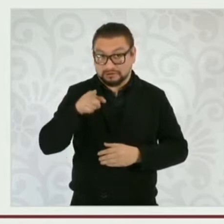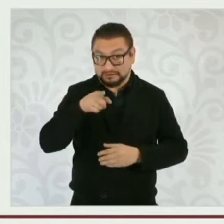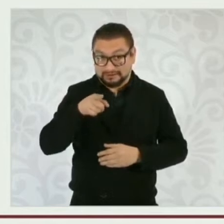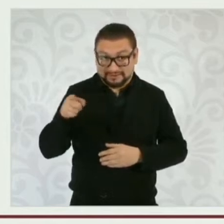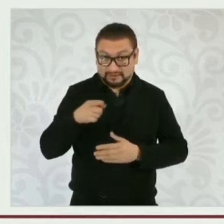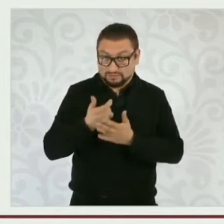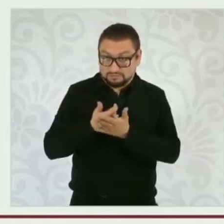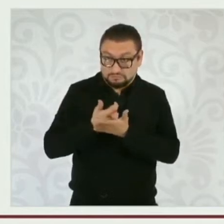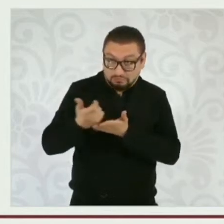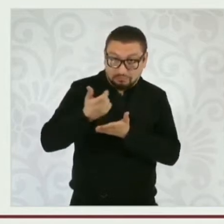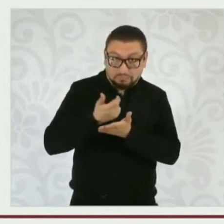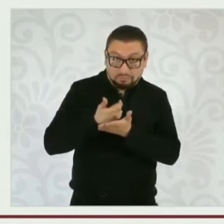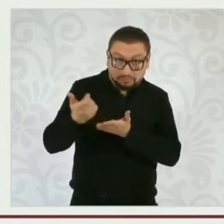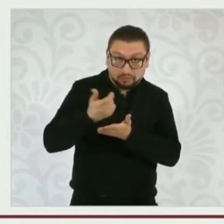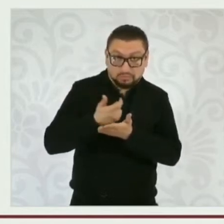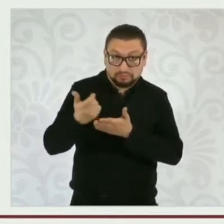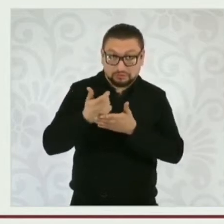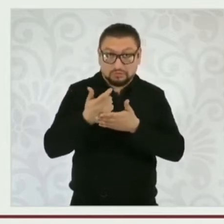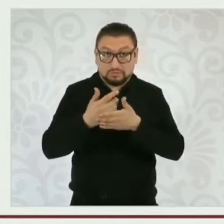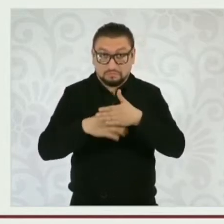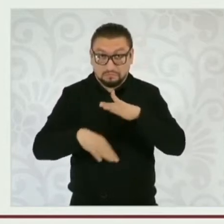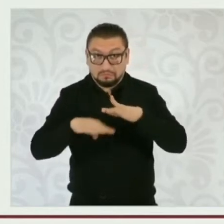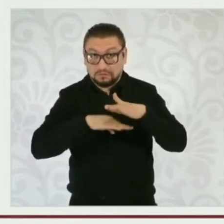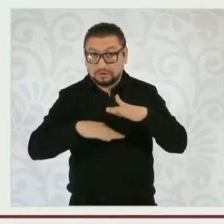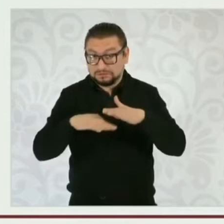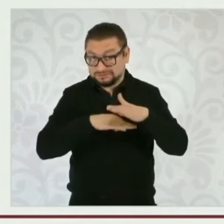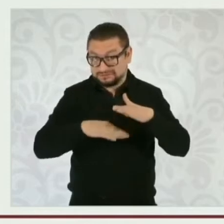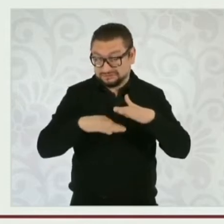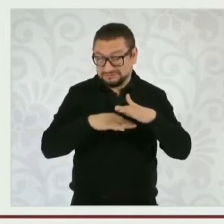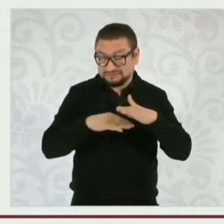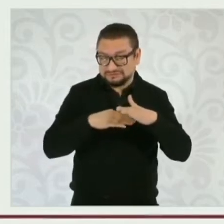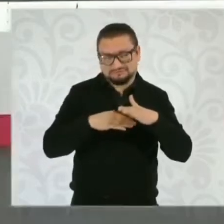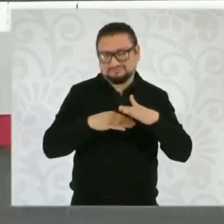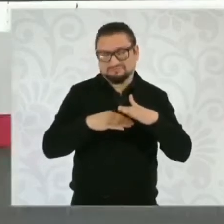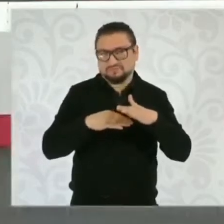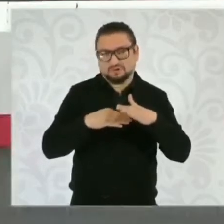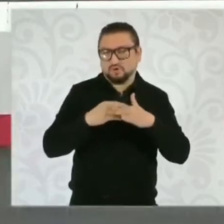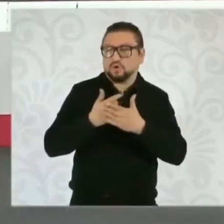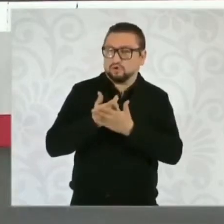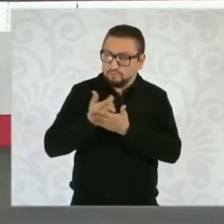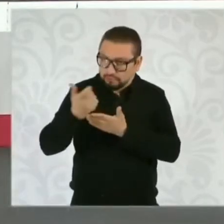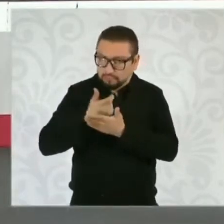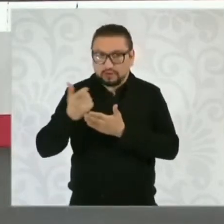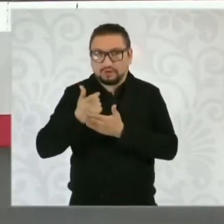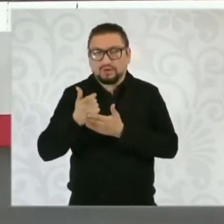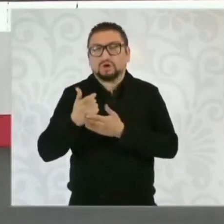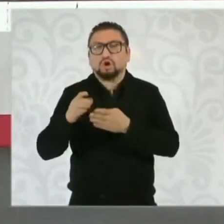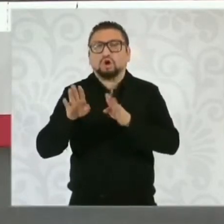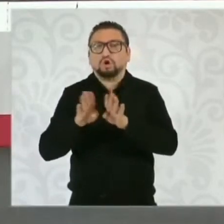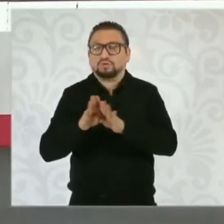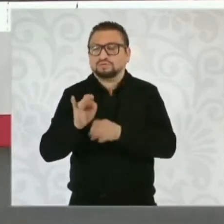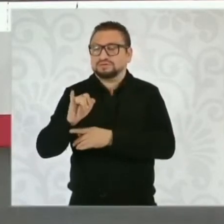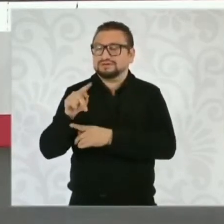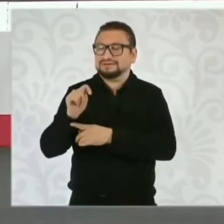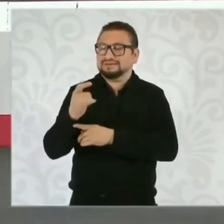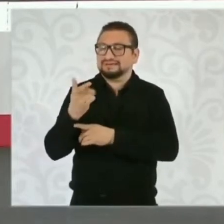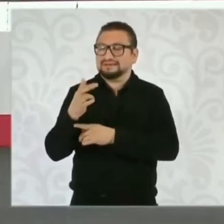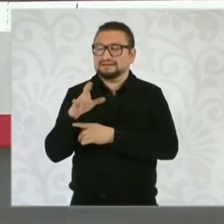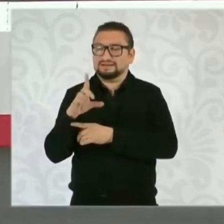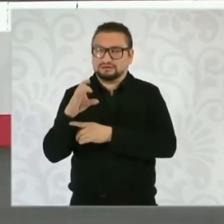las cuotas sobre la base del salario base, sería sobre el salario